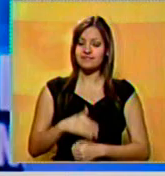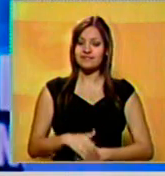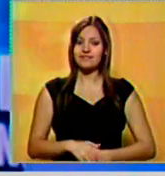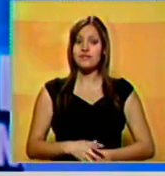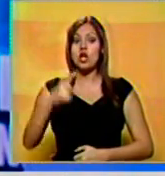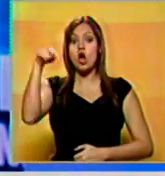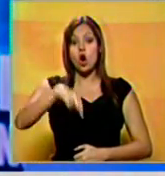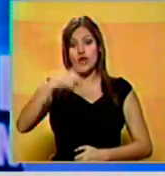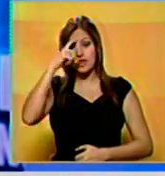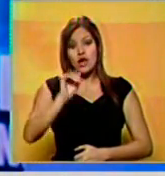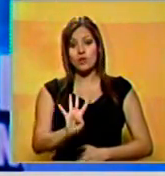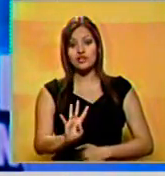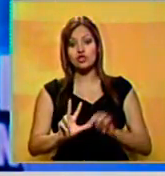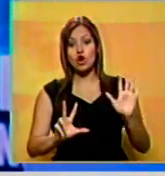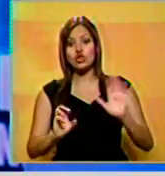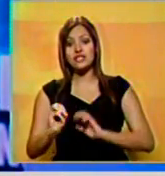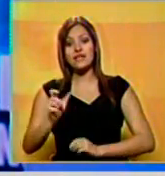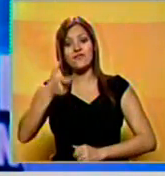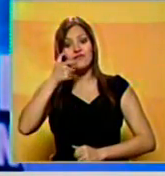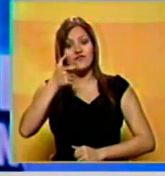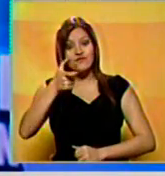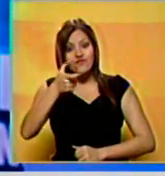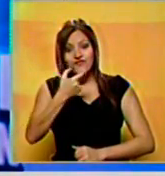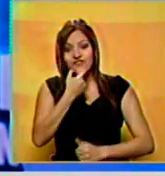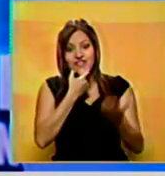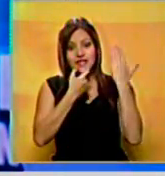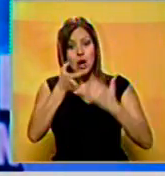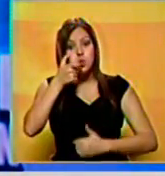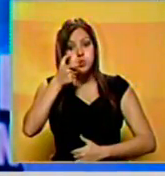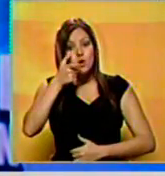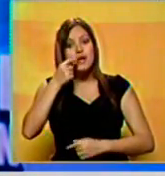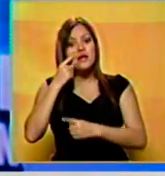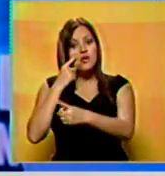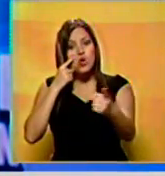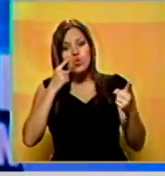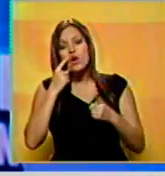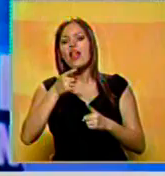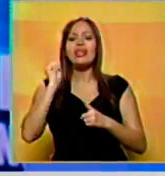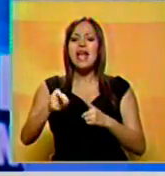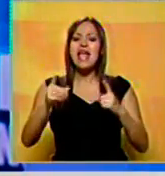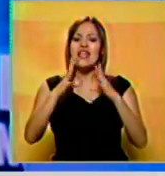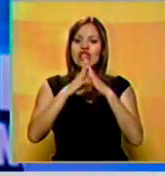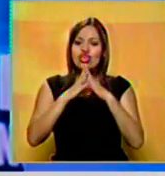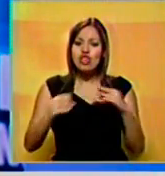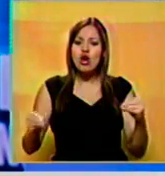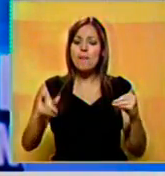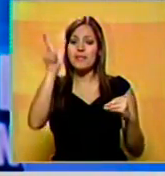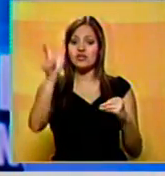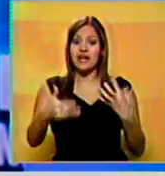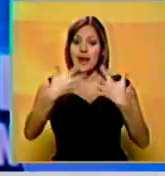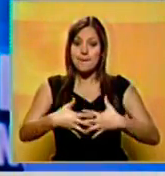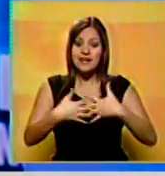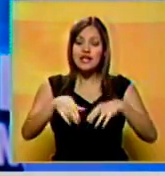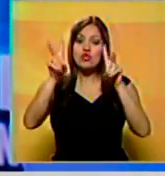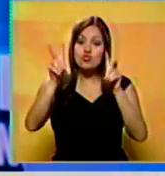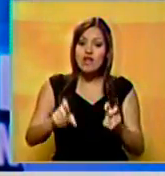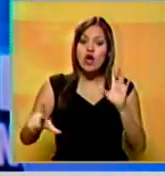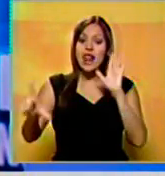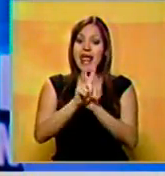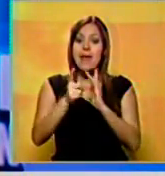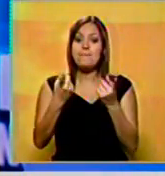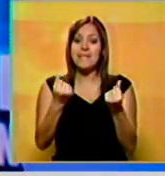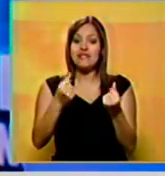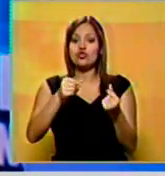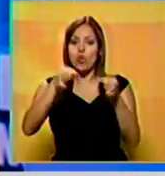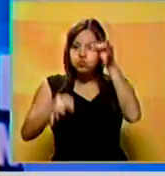Y al día de hoy, 480 fiscales están recibiendo capacitación para supervisar que los locales y empresarios cumplan con la nueva ley orgánica de precios